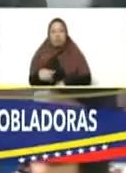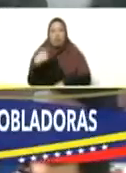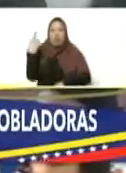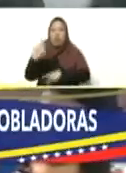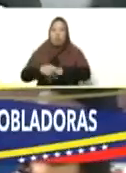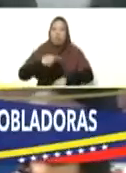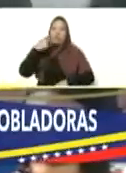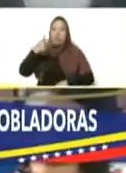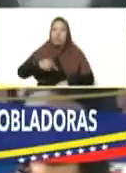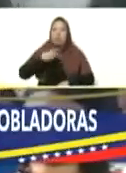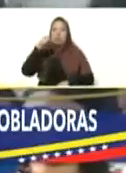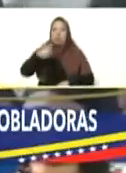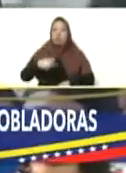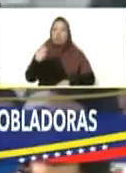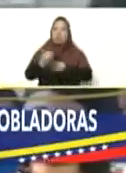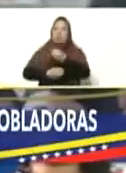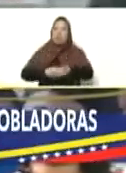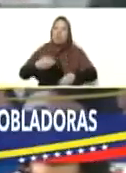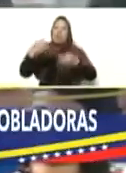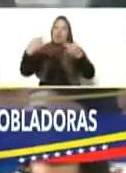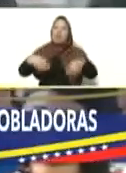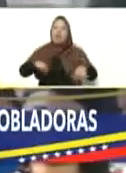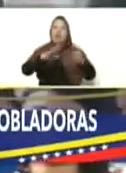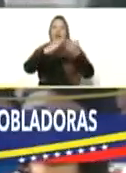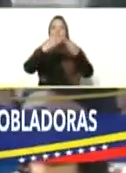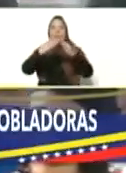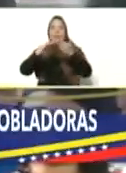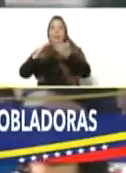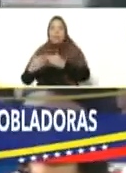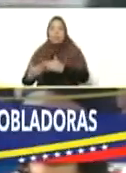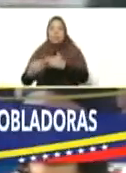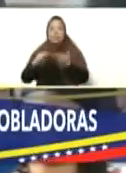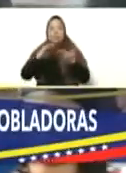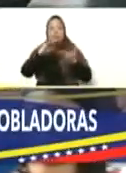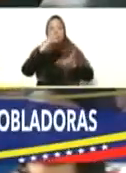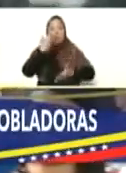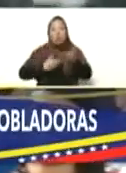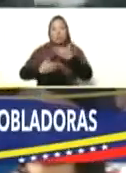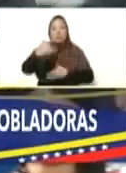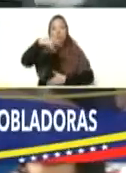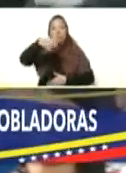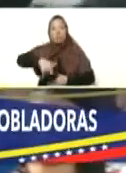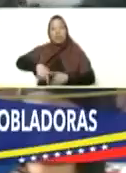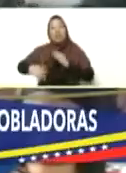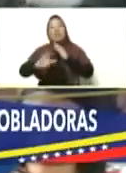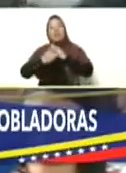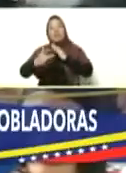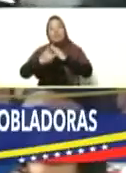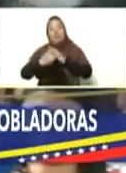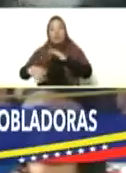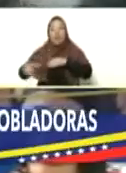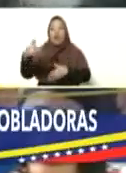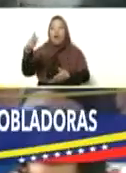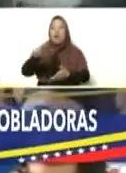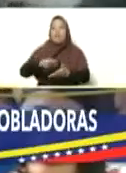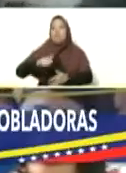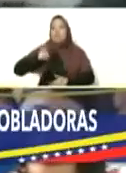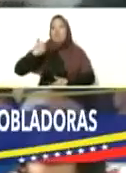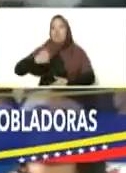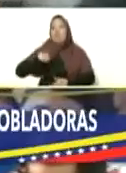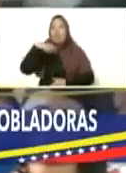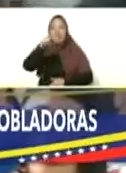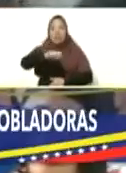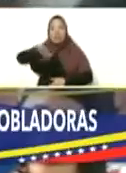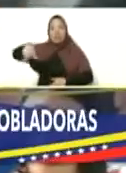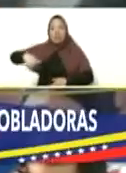política que es comunal y sable es para las comunas para los consejos comunales es una tecnología apropiada y apropiable